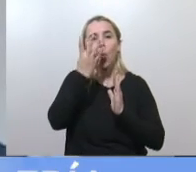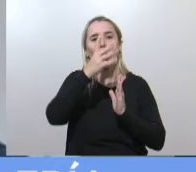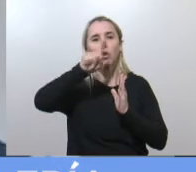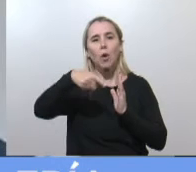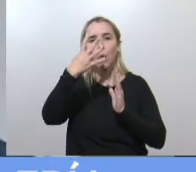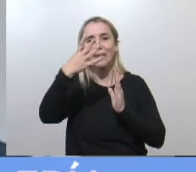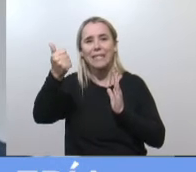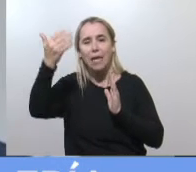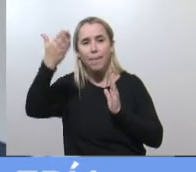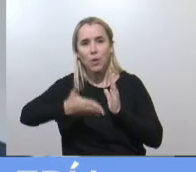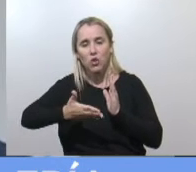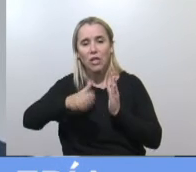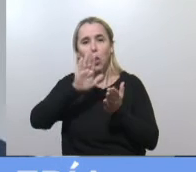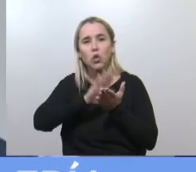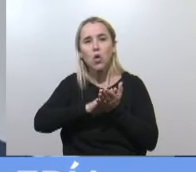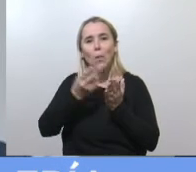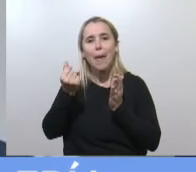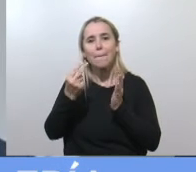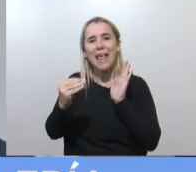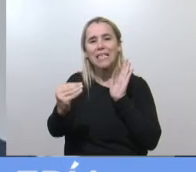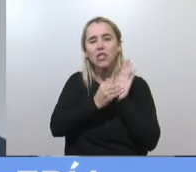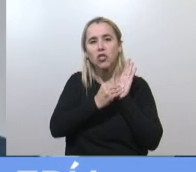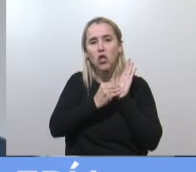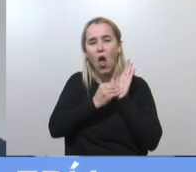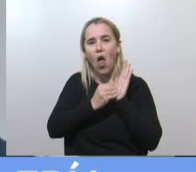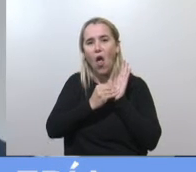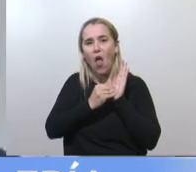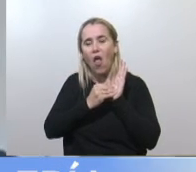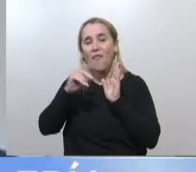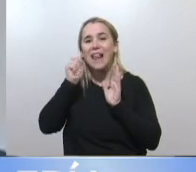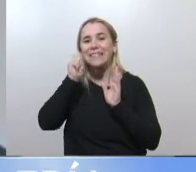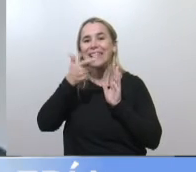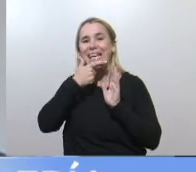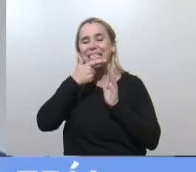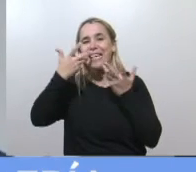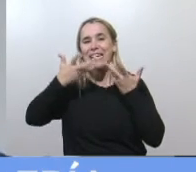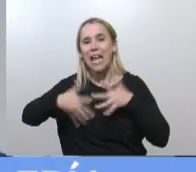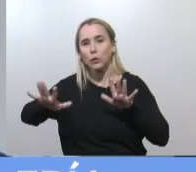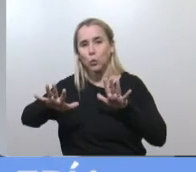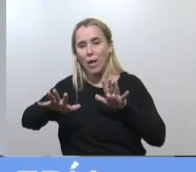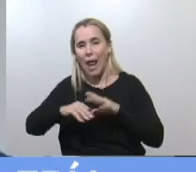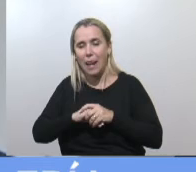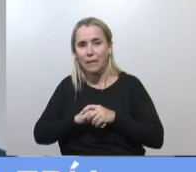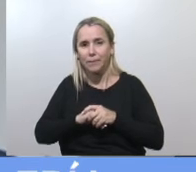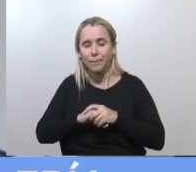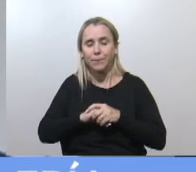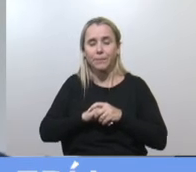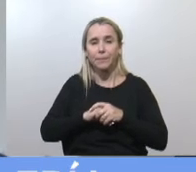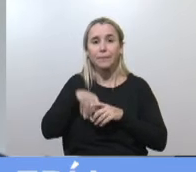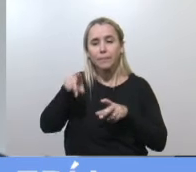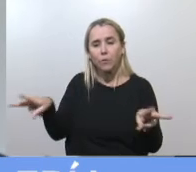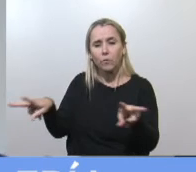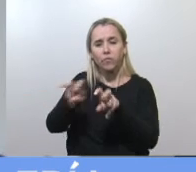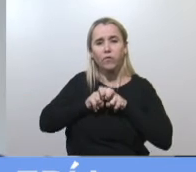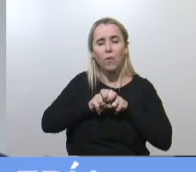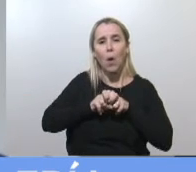4,46% sobre el precio de ingreso al sistema de transporte del gas natural, PIS en esa sigla, recaudando una